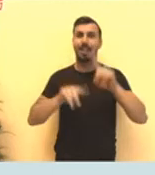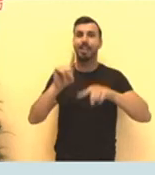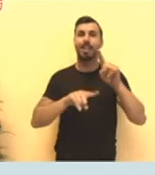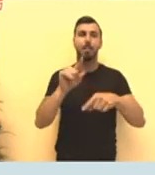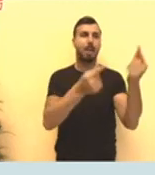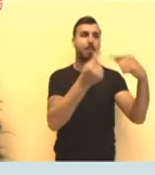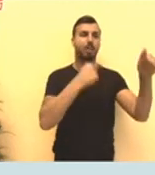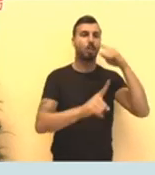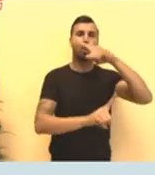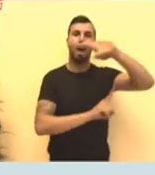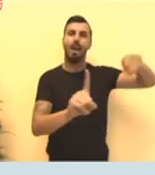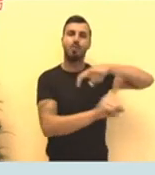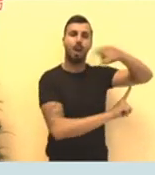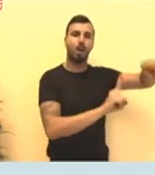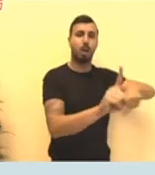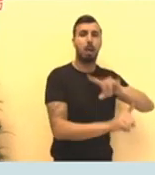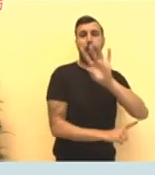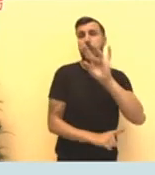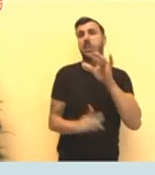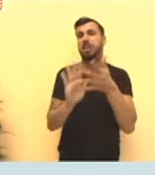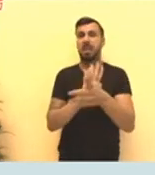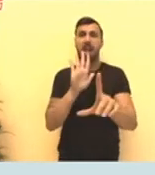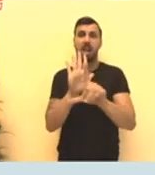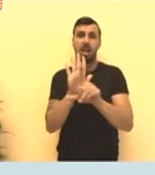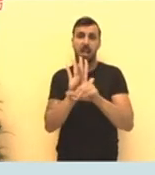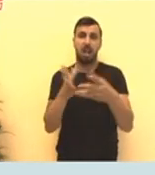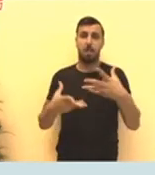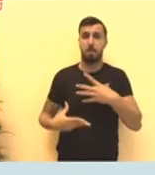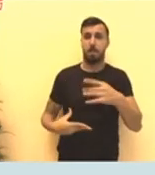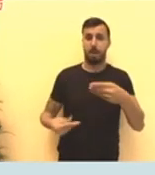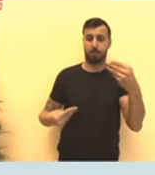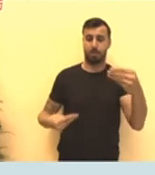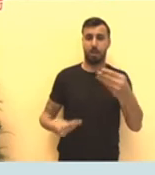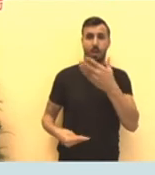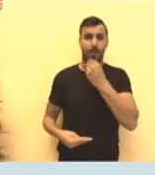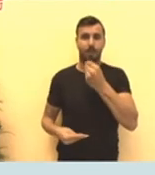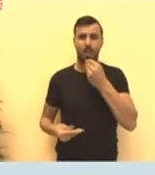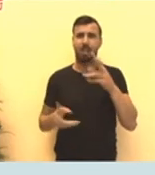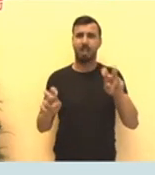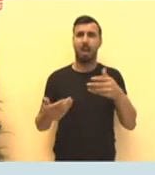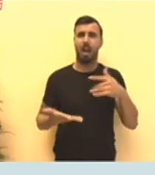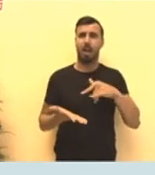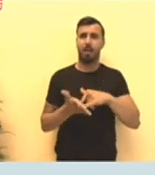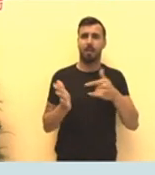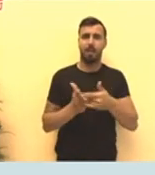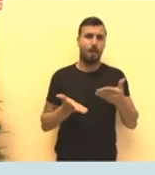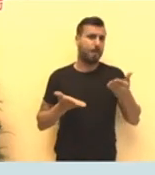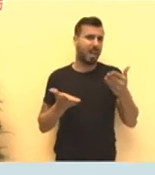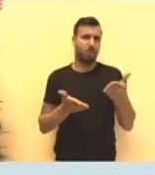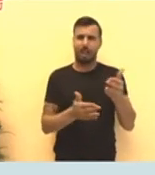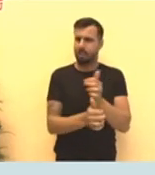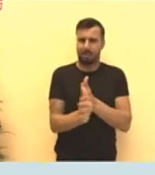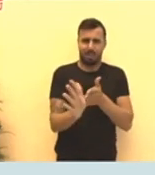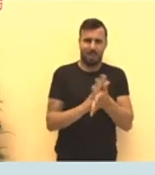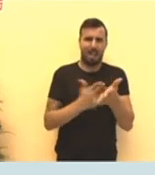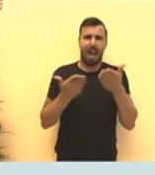presupuesto. Si es una ley de promoción de la autonomía personal, lo lógico sería que las ayudas técnicas fueran un eje prioritario,